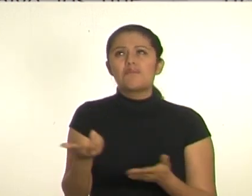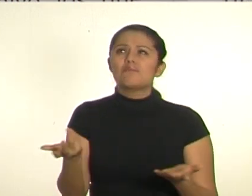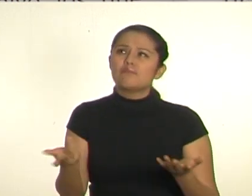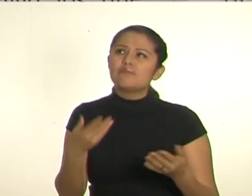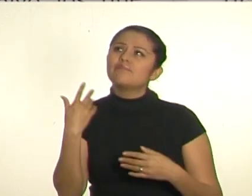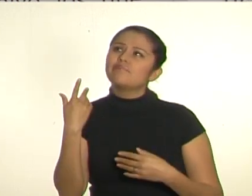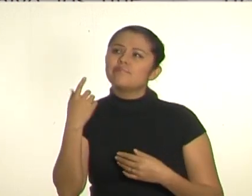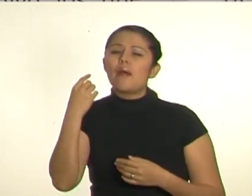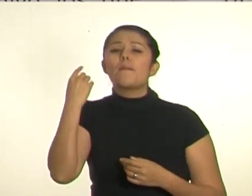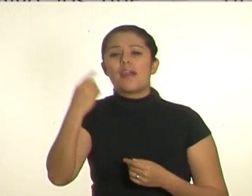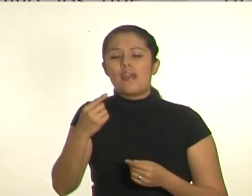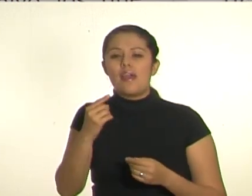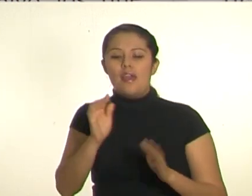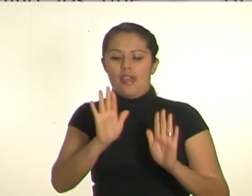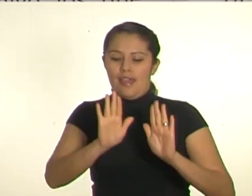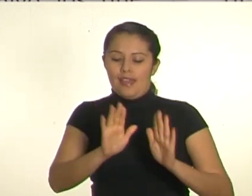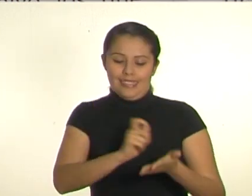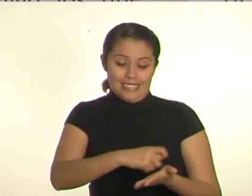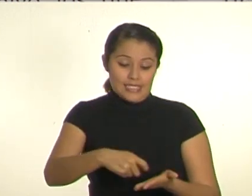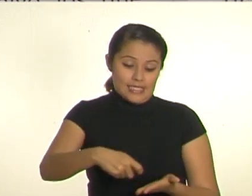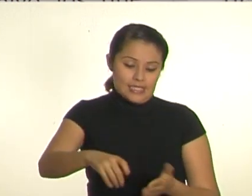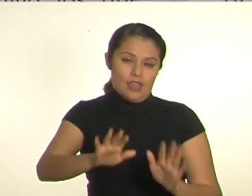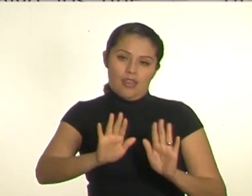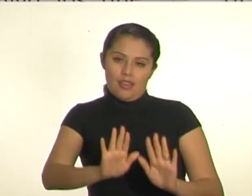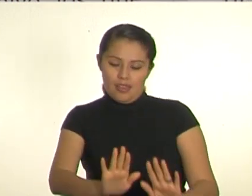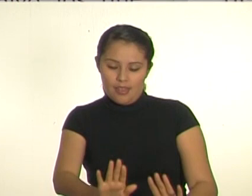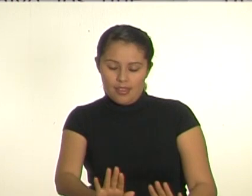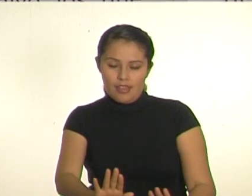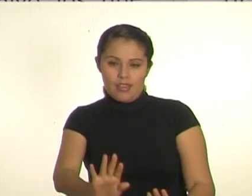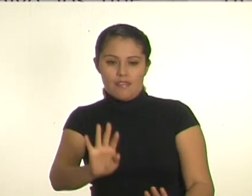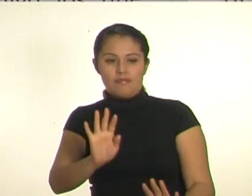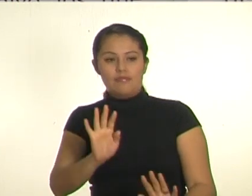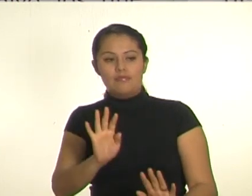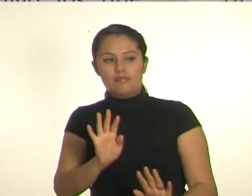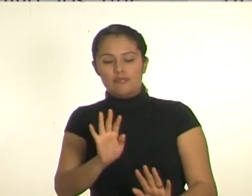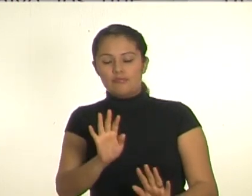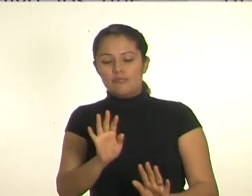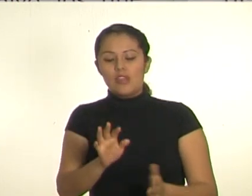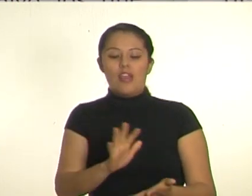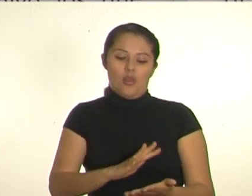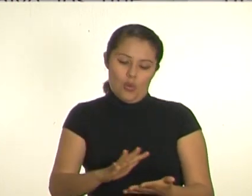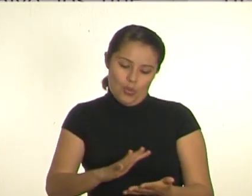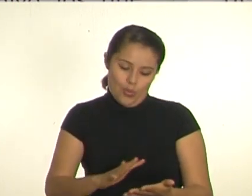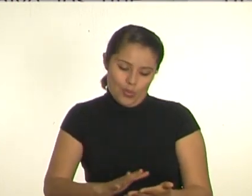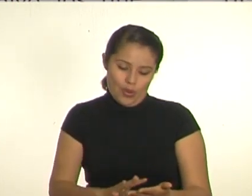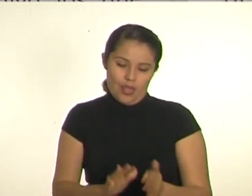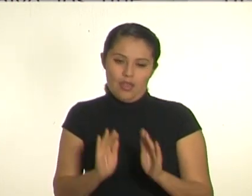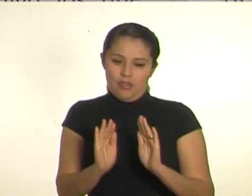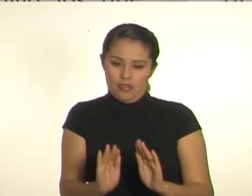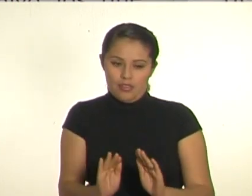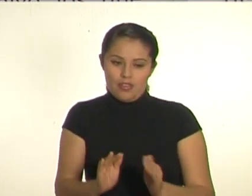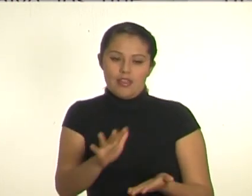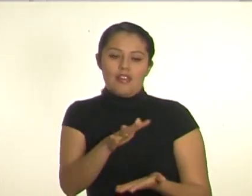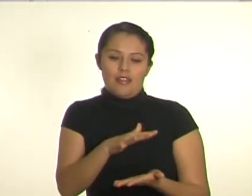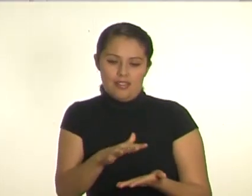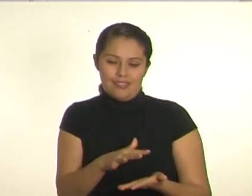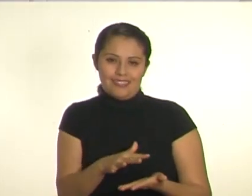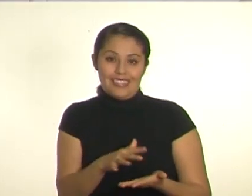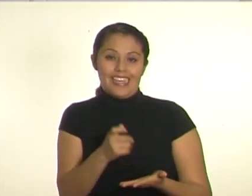pequeña pausa para poder continuar leyendo. Si vemos el ejemplo en el